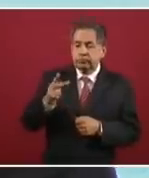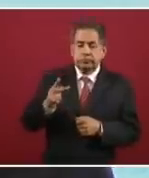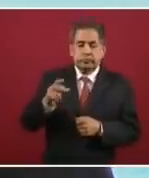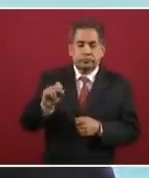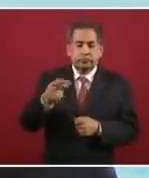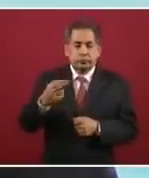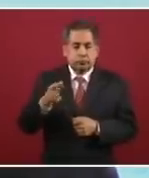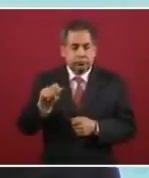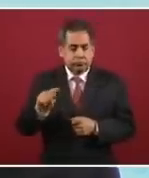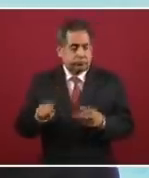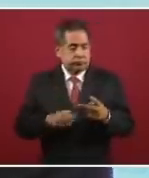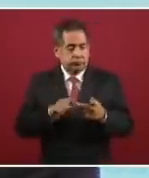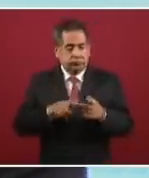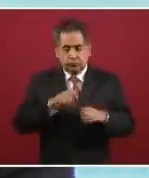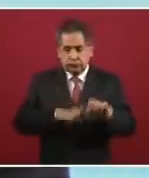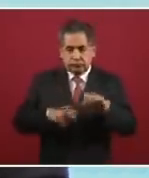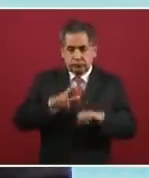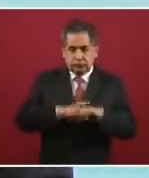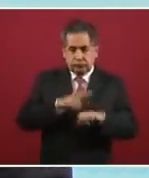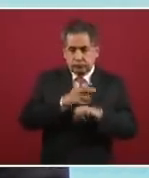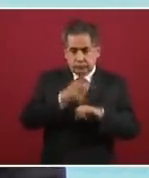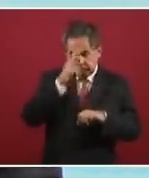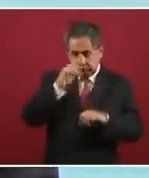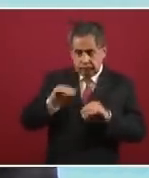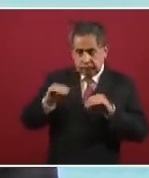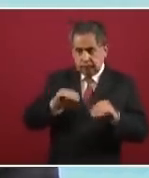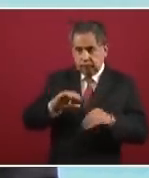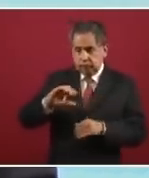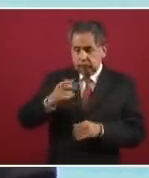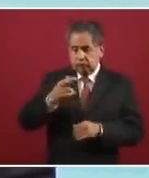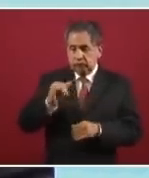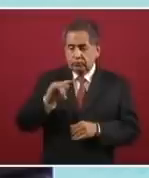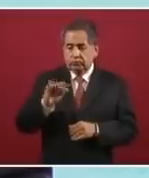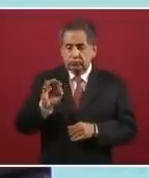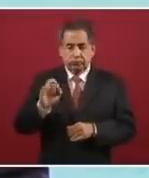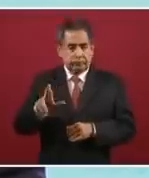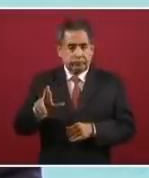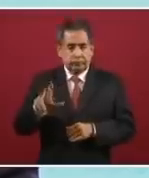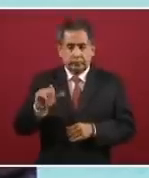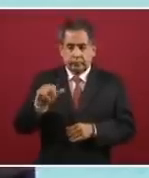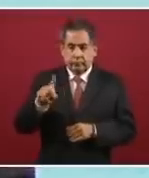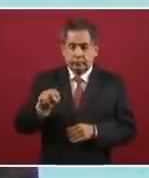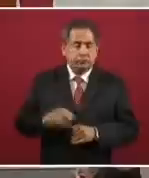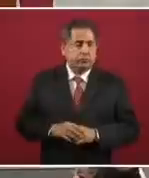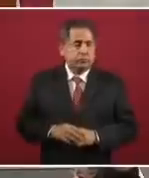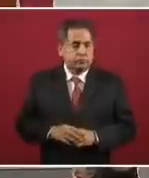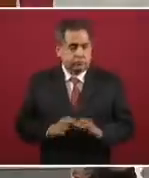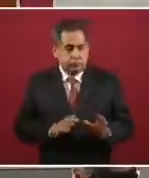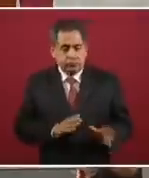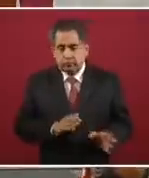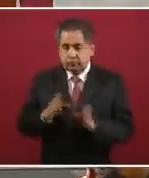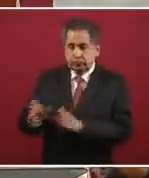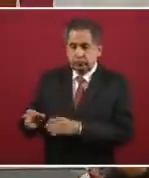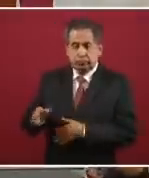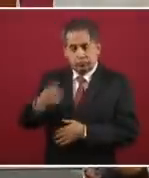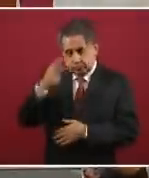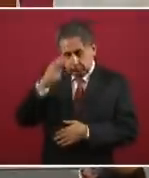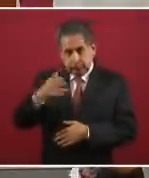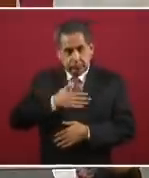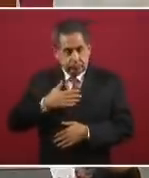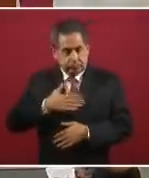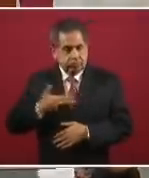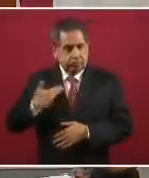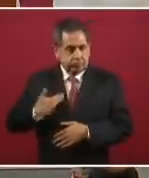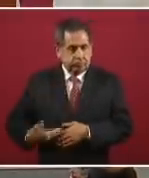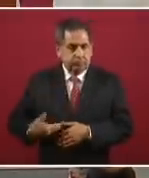y el embajador de los Estados Unidos en México, Christopher Landau. De parte de México, el de La Voz,